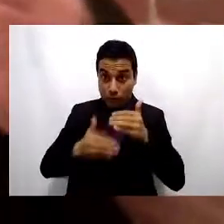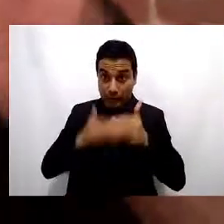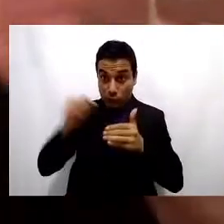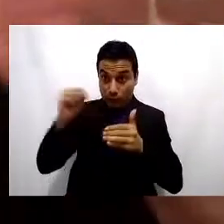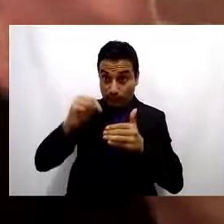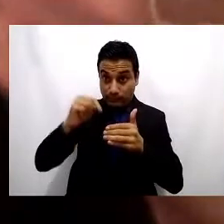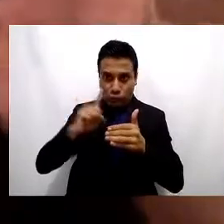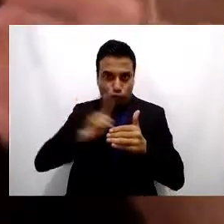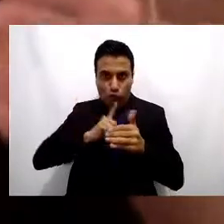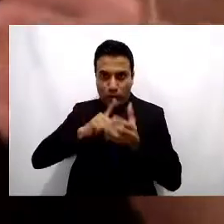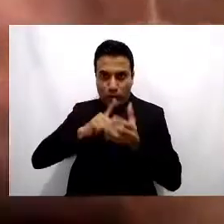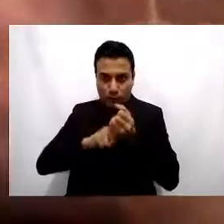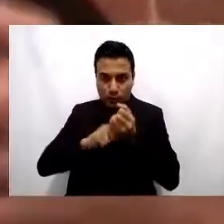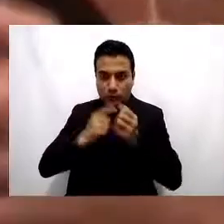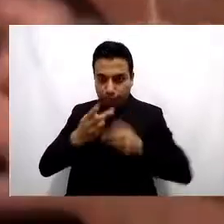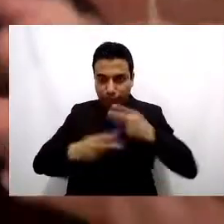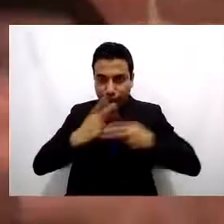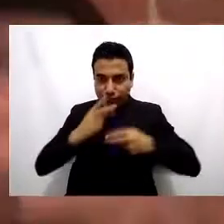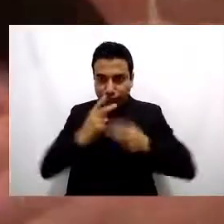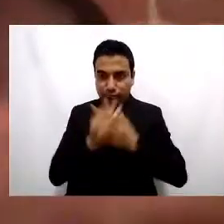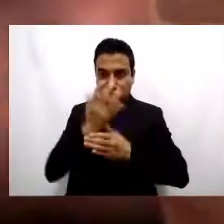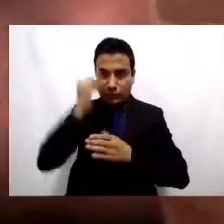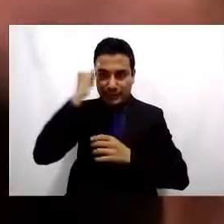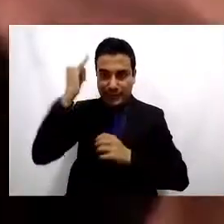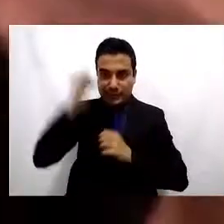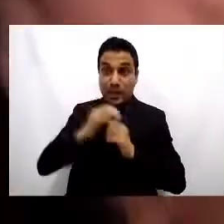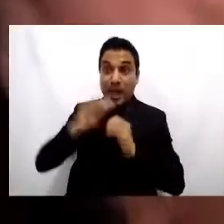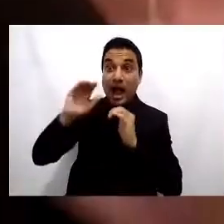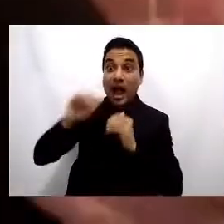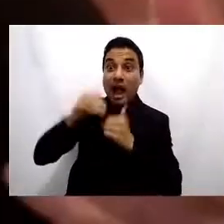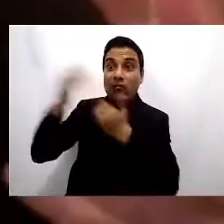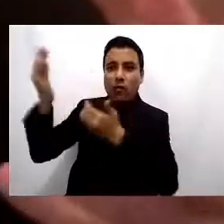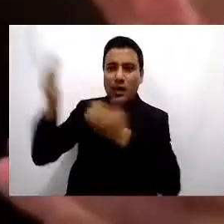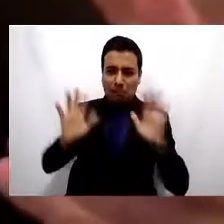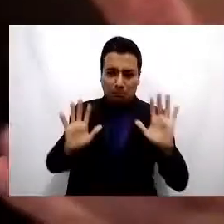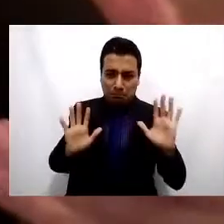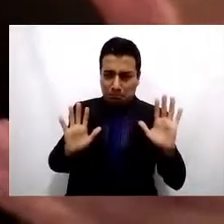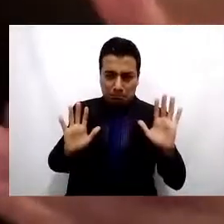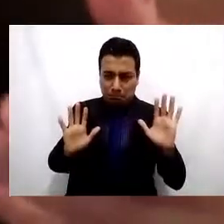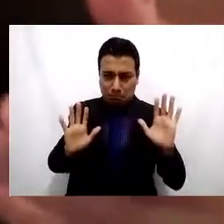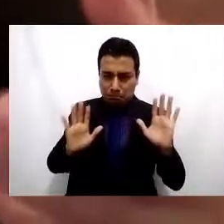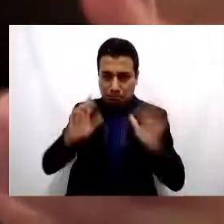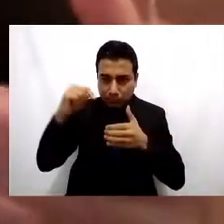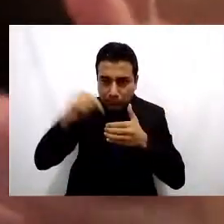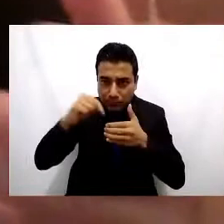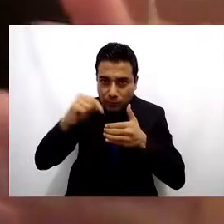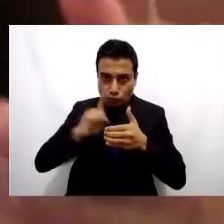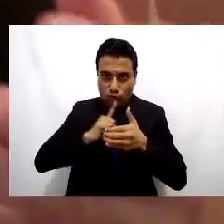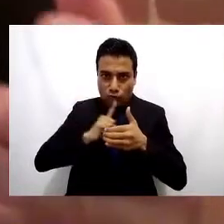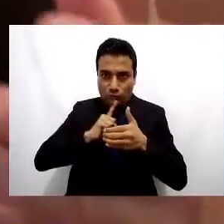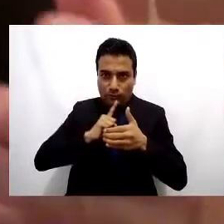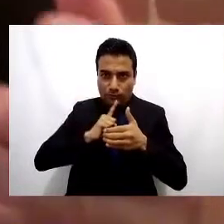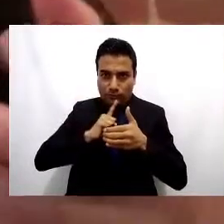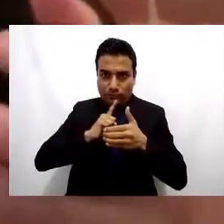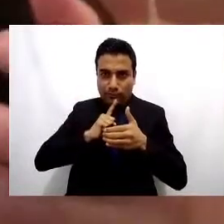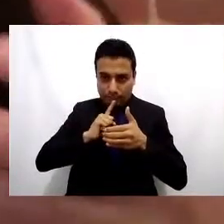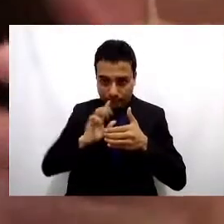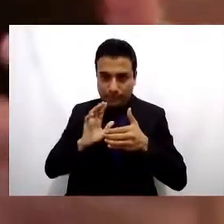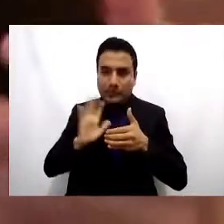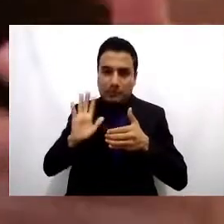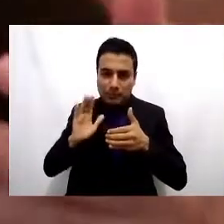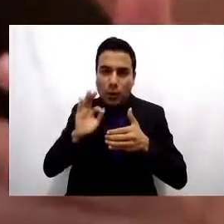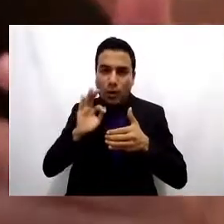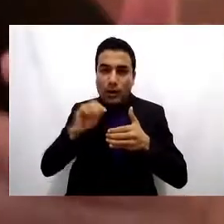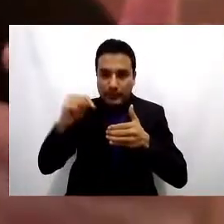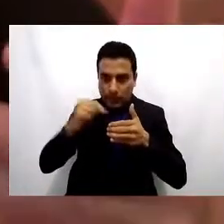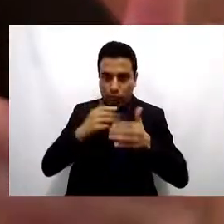son provocaciones y material que le damos de comer a la obra en su propio